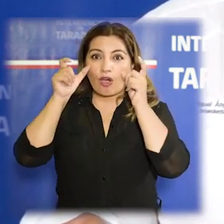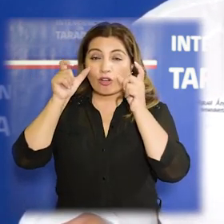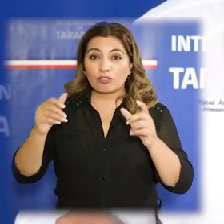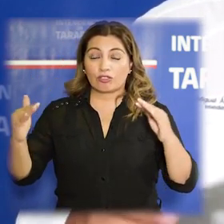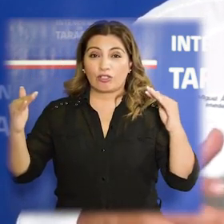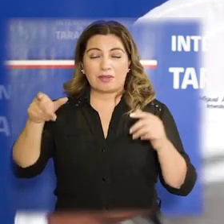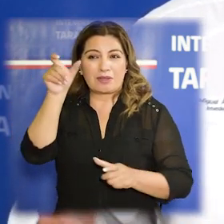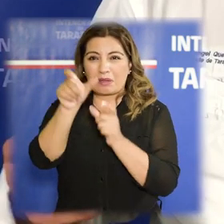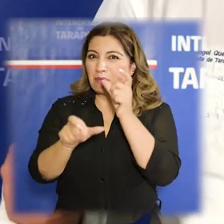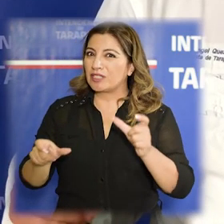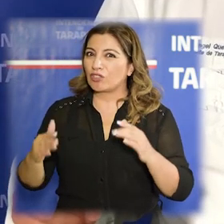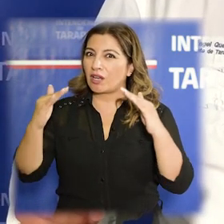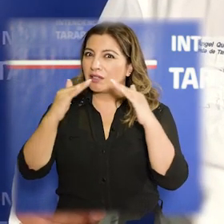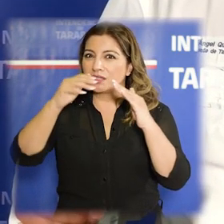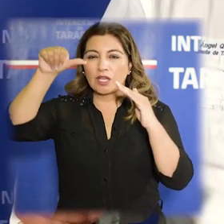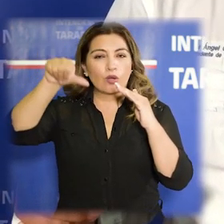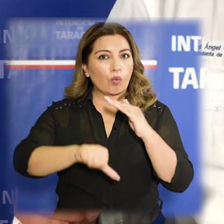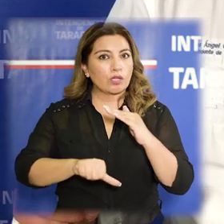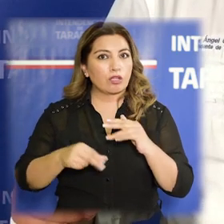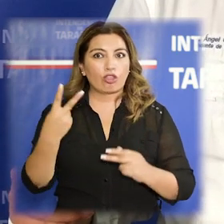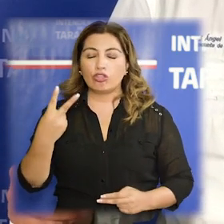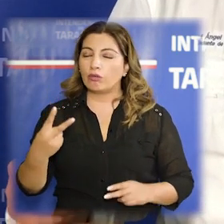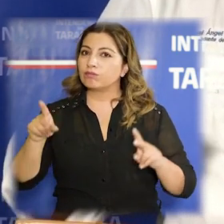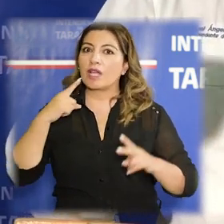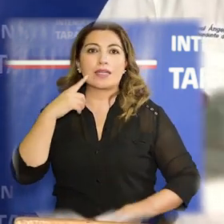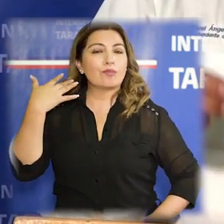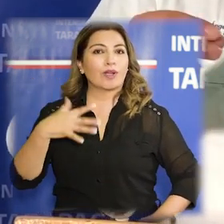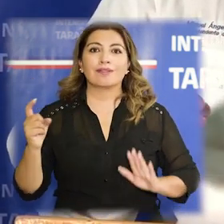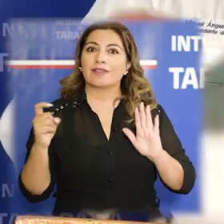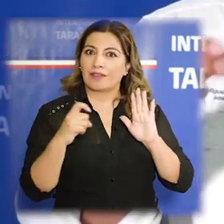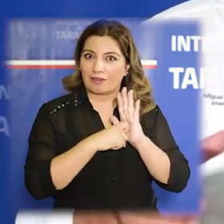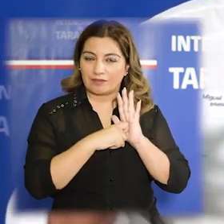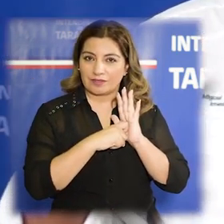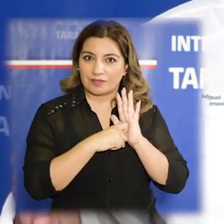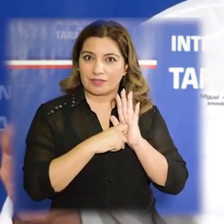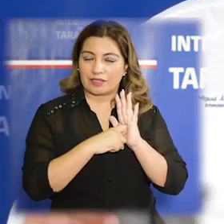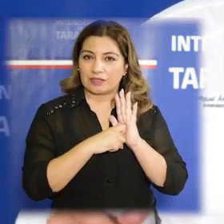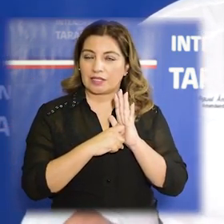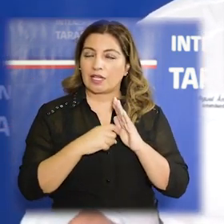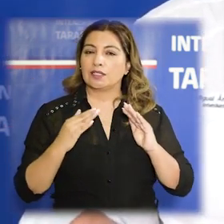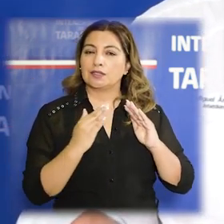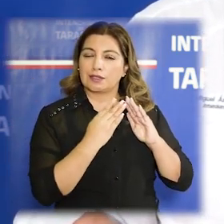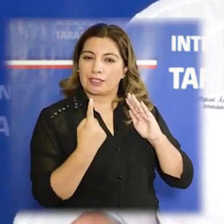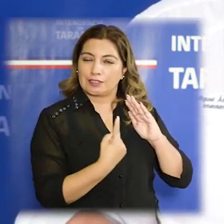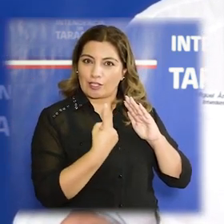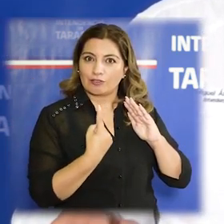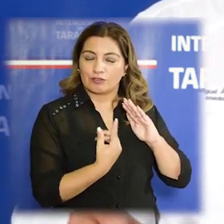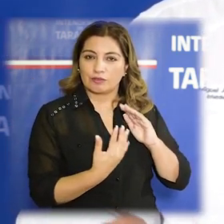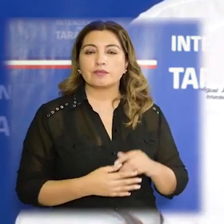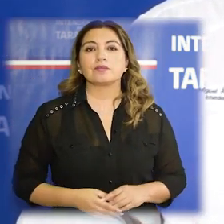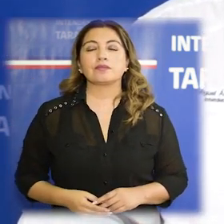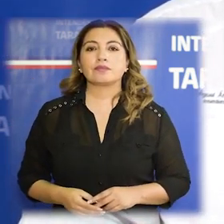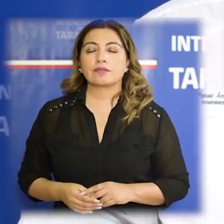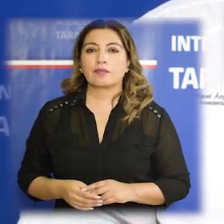cuarentena. Dos medidas muy importantes en estas fechas porque corresponden al aislamiento social. El control y uso